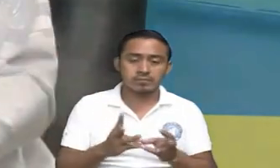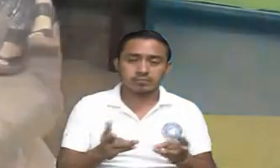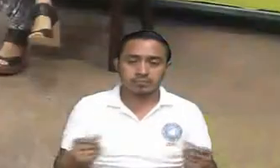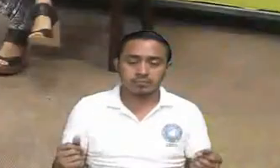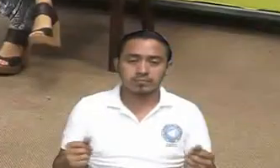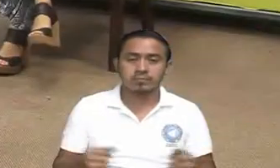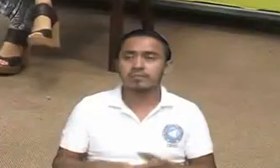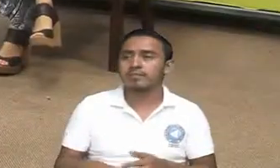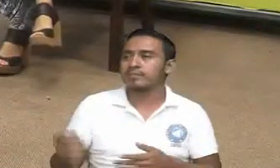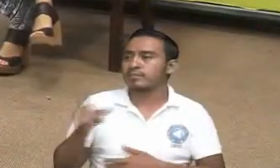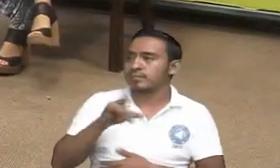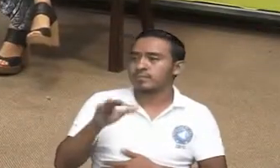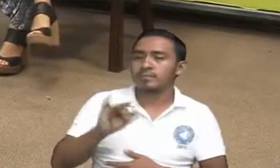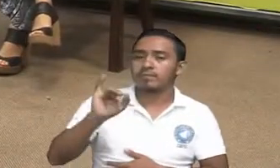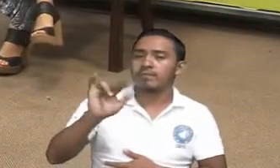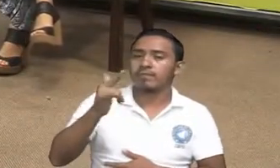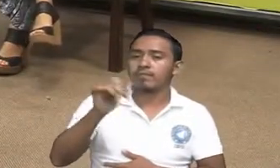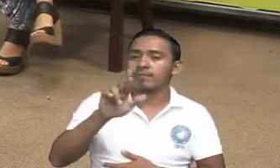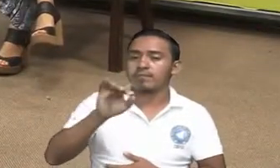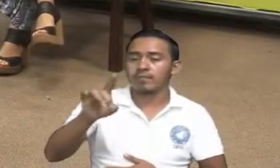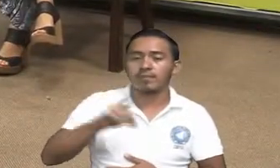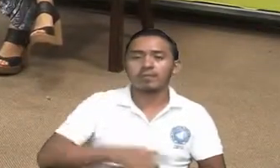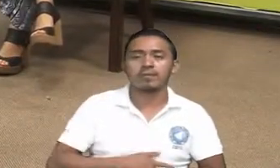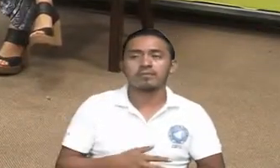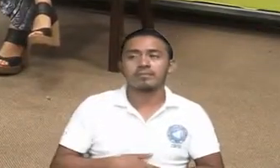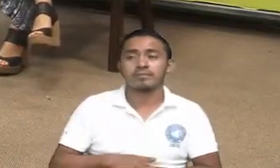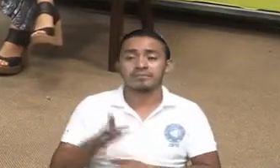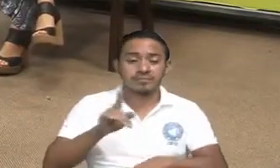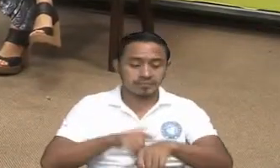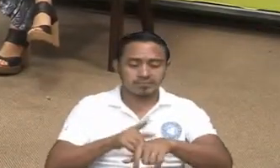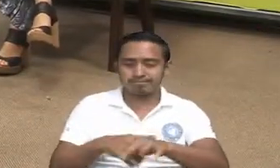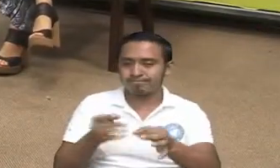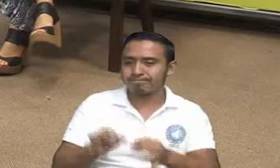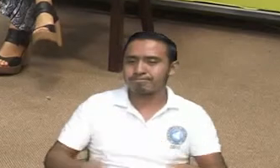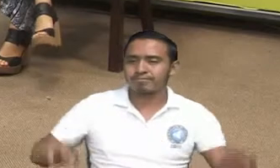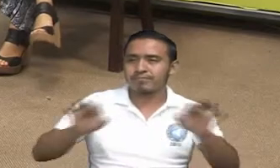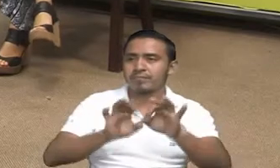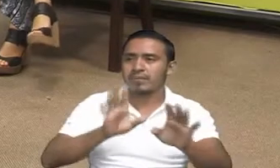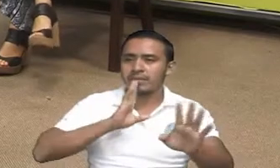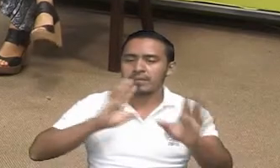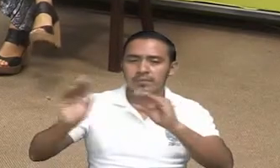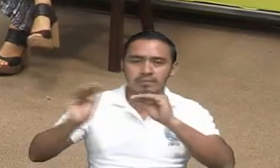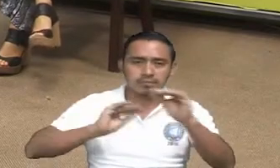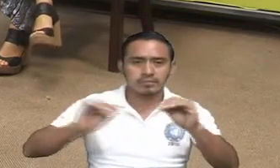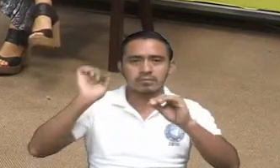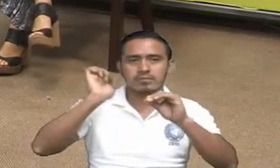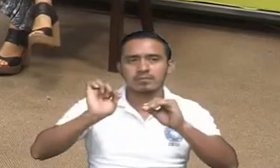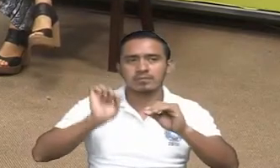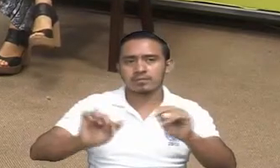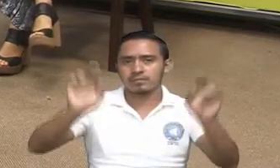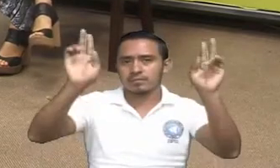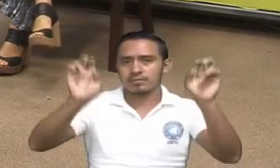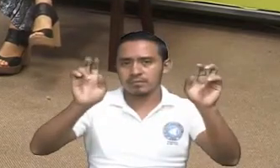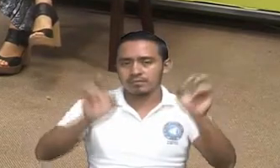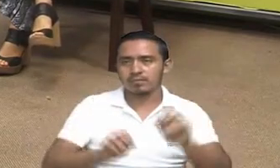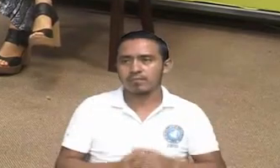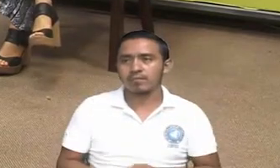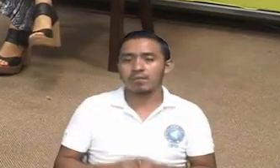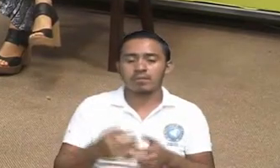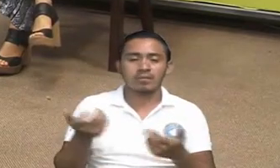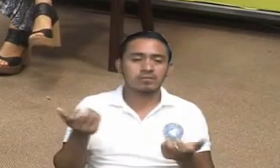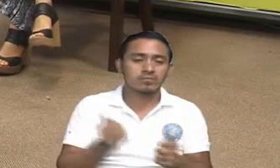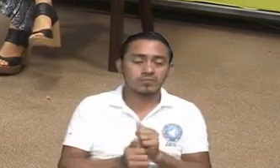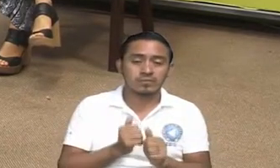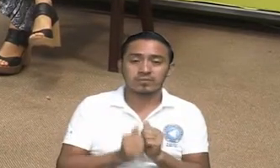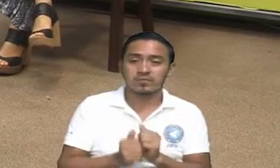licenciada Ingrid Castro, le agradecemos por su tiempo y haber hablado con nosotros sobre este tema de los celos enfermizos